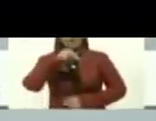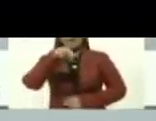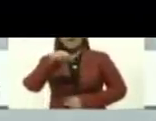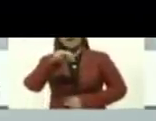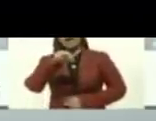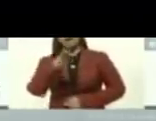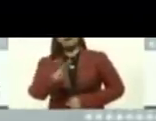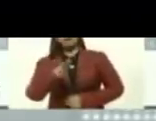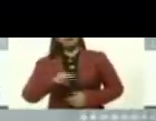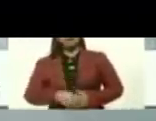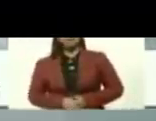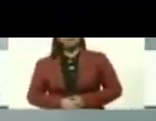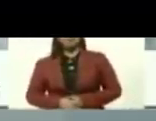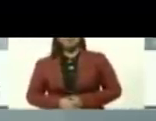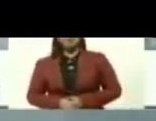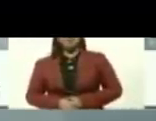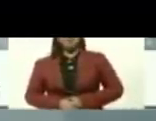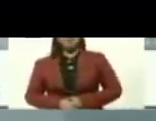Así es.